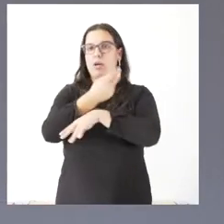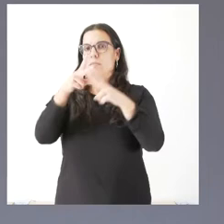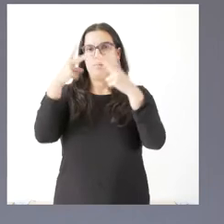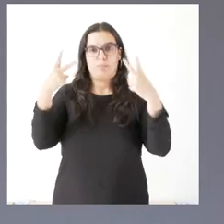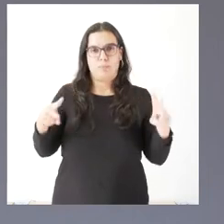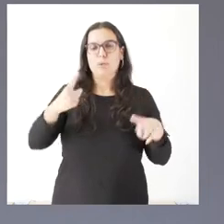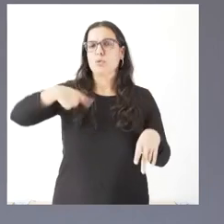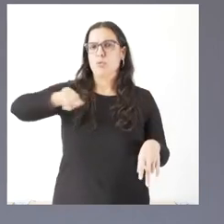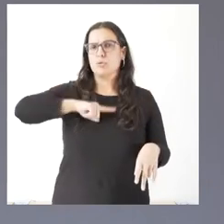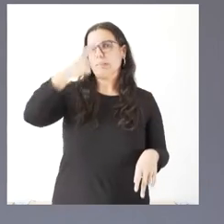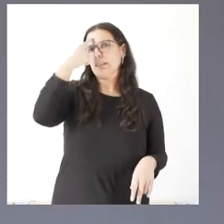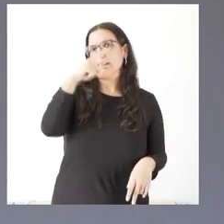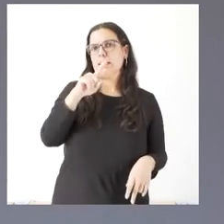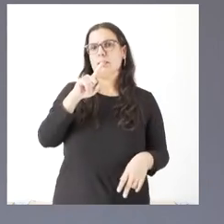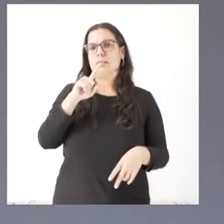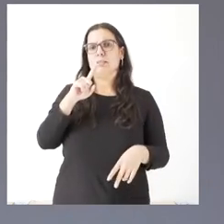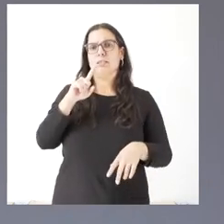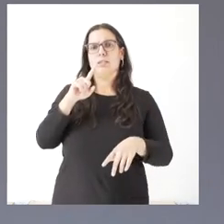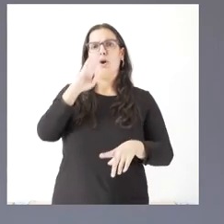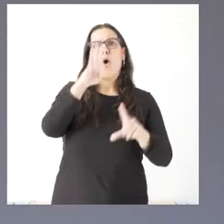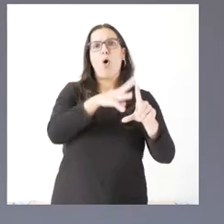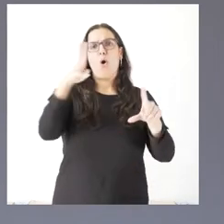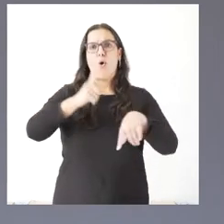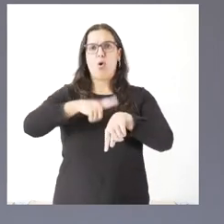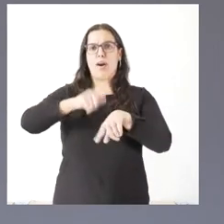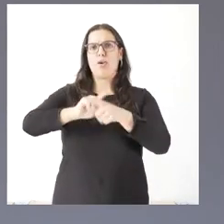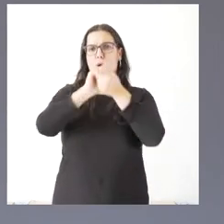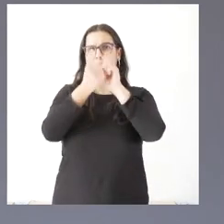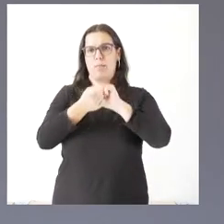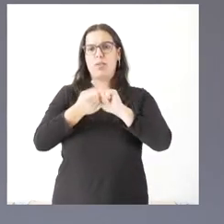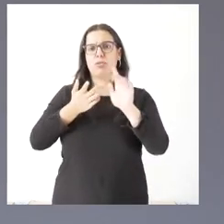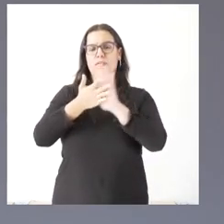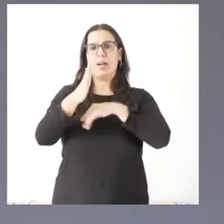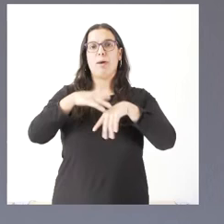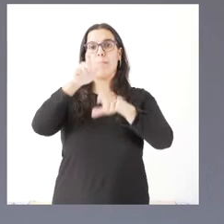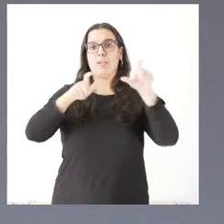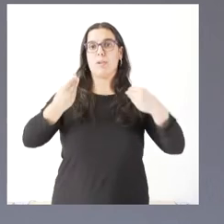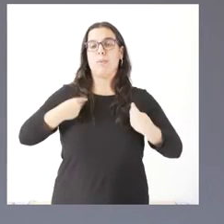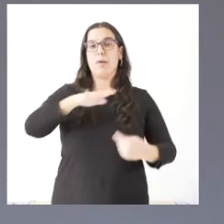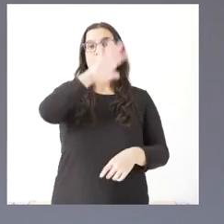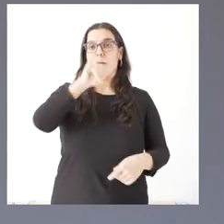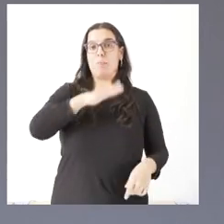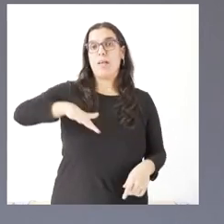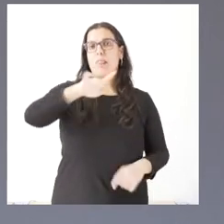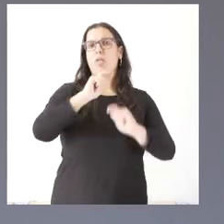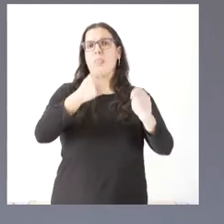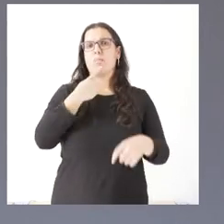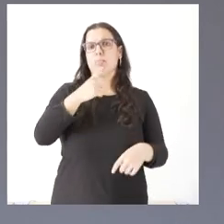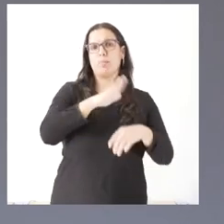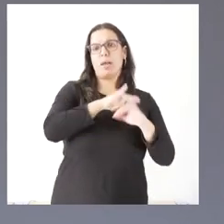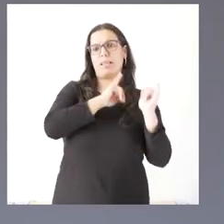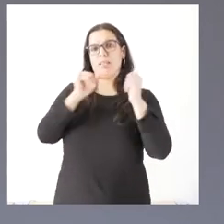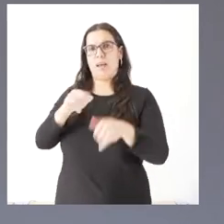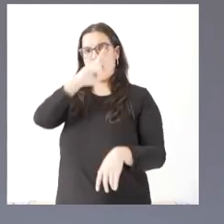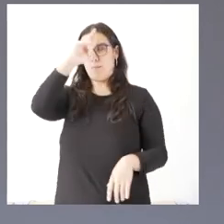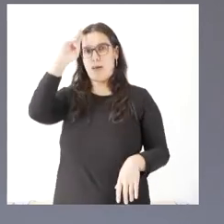Somos conscientes de esta modificación de horarios que supone para la gente del Bierzo una dificultad para llegar a Madrid y